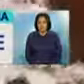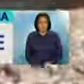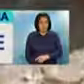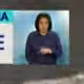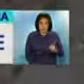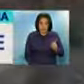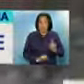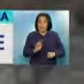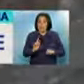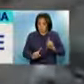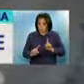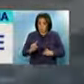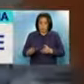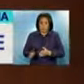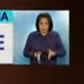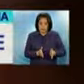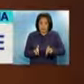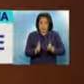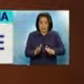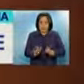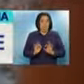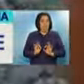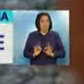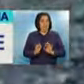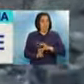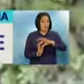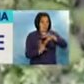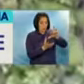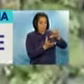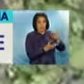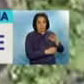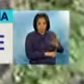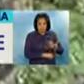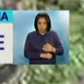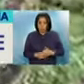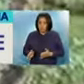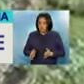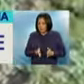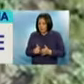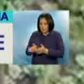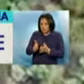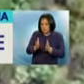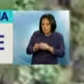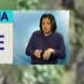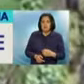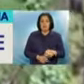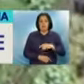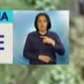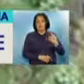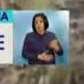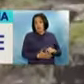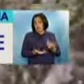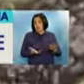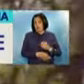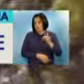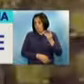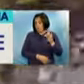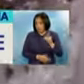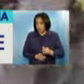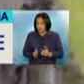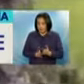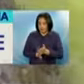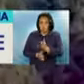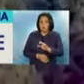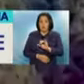Estas son algunas de las carreteras más temidas del mundo. Es la ruta de la muerte o camino a Yungas y está en Bolivia. Tiene